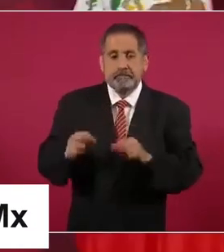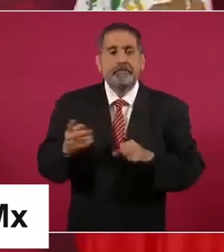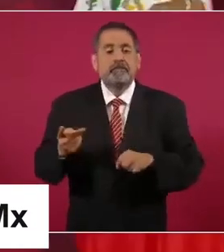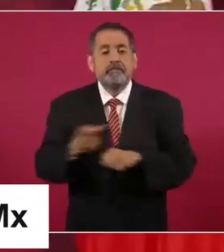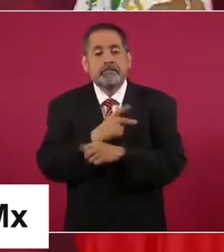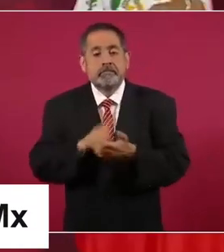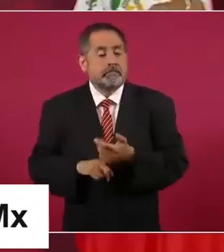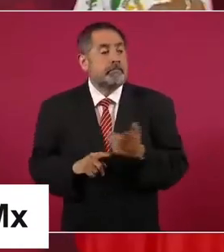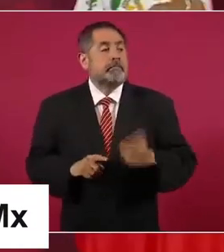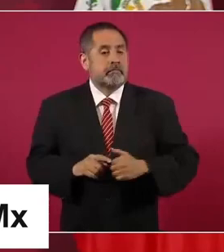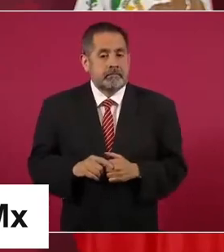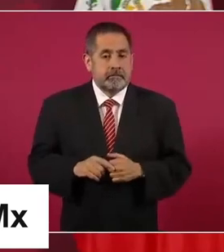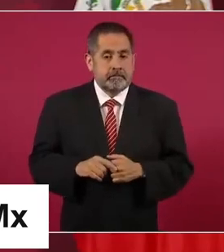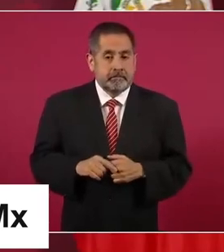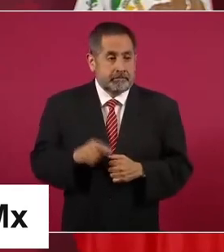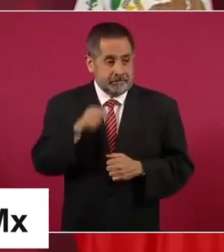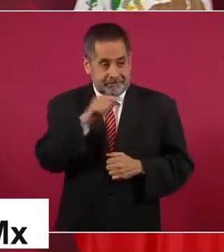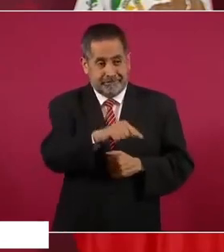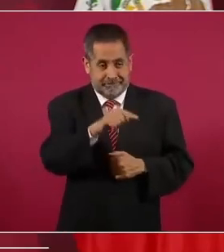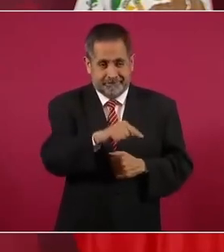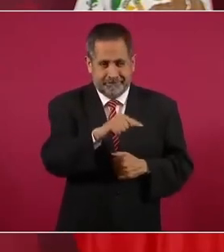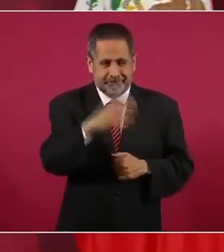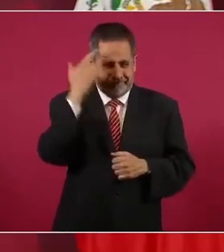resultó que junto a ese campo